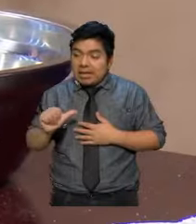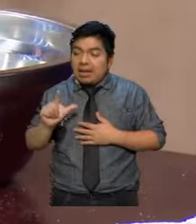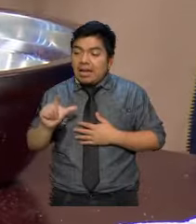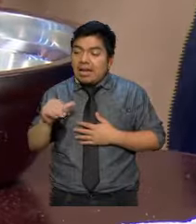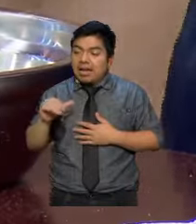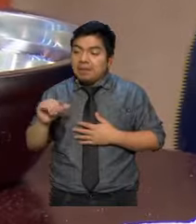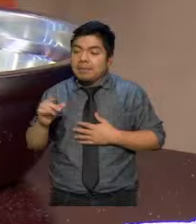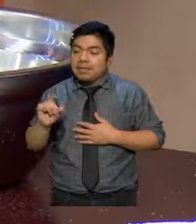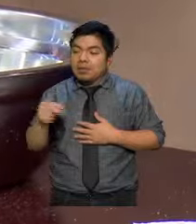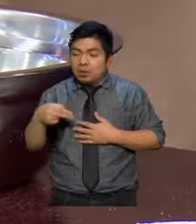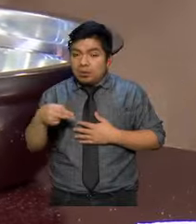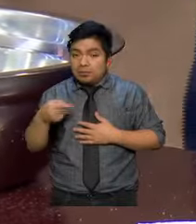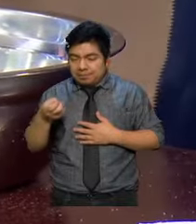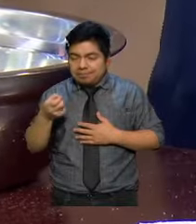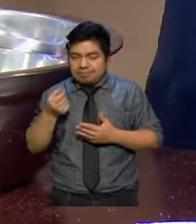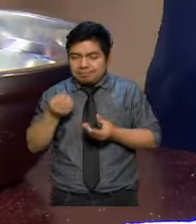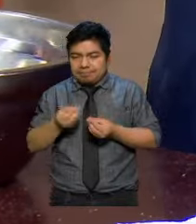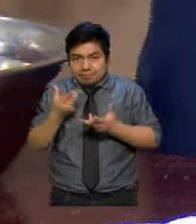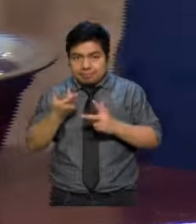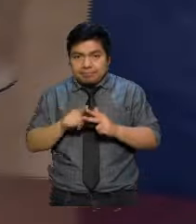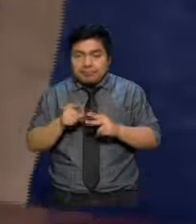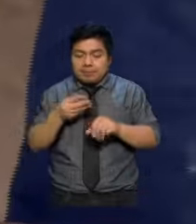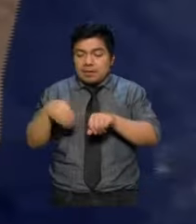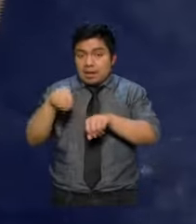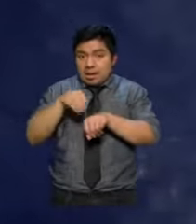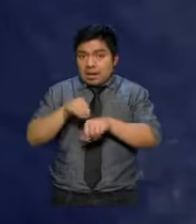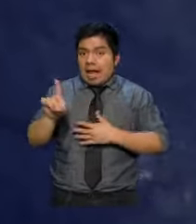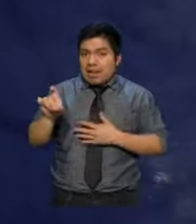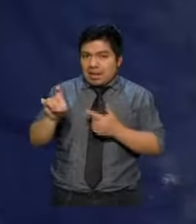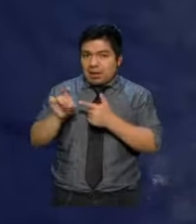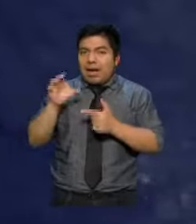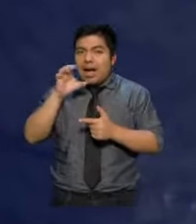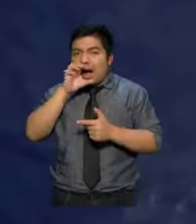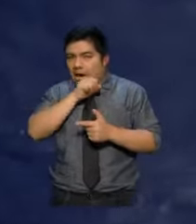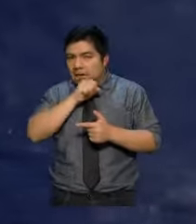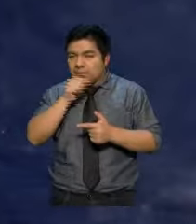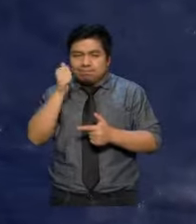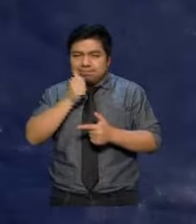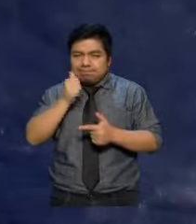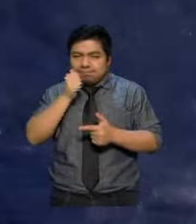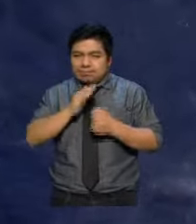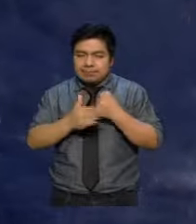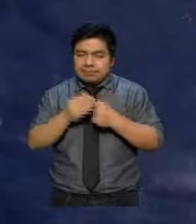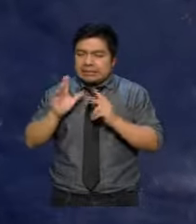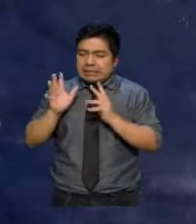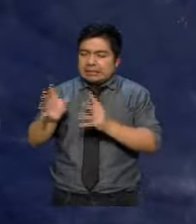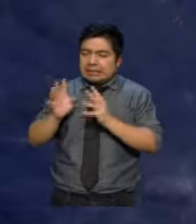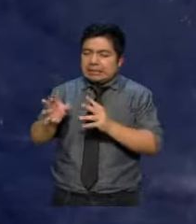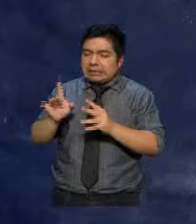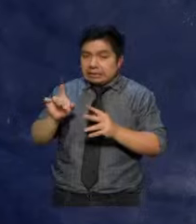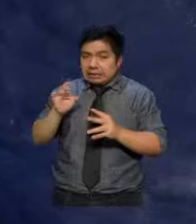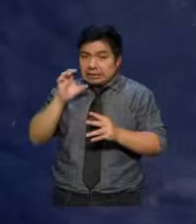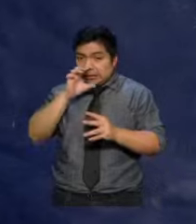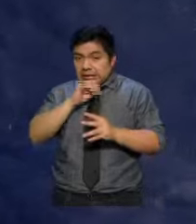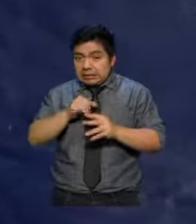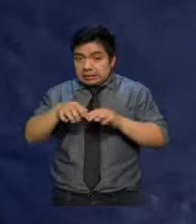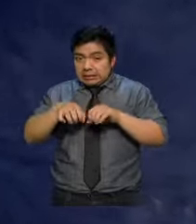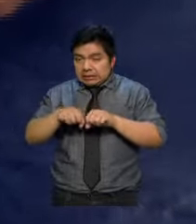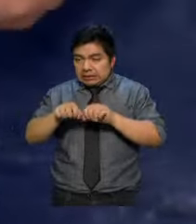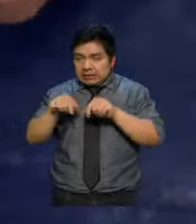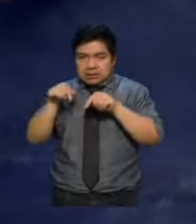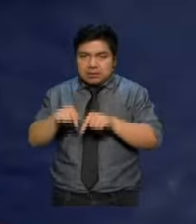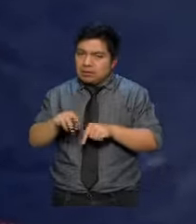Entonces, para activar el almidón, lo que vamos a hacer es agregar agua caliente. Casi siempre los regaño por poner agua caliente en las masas. Aquí